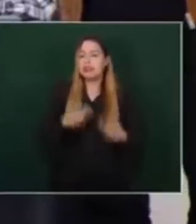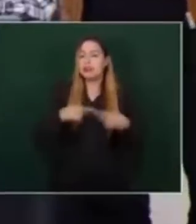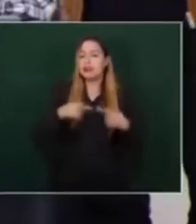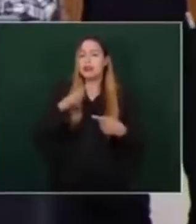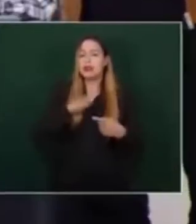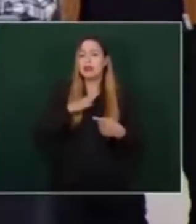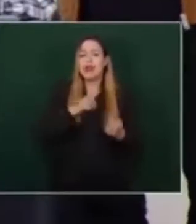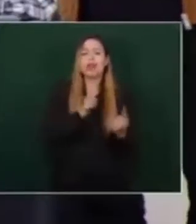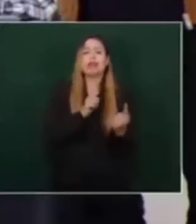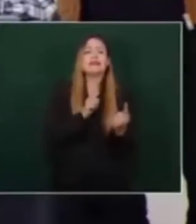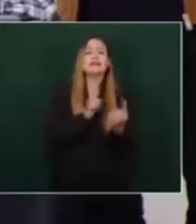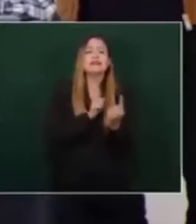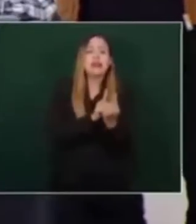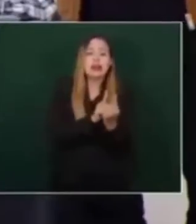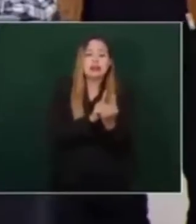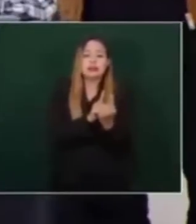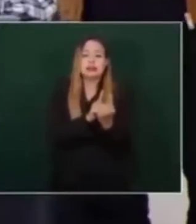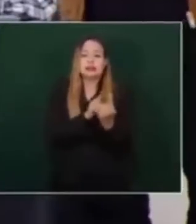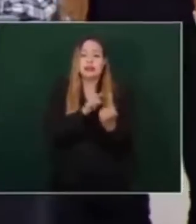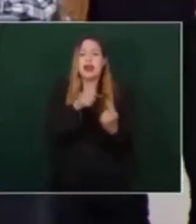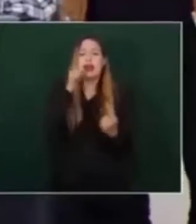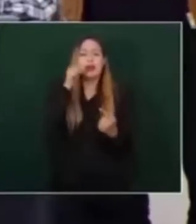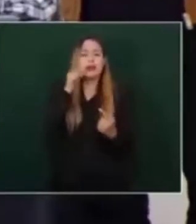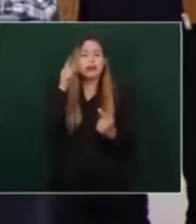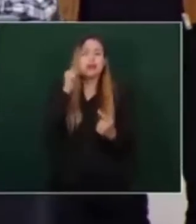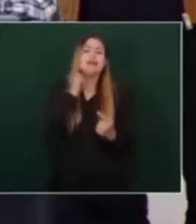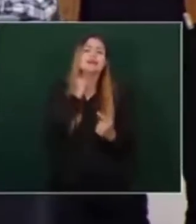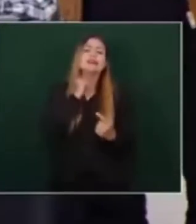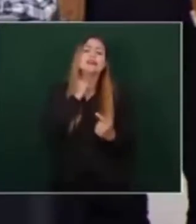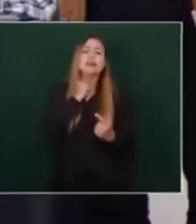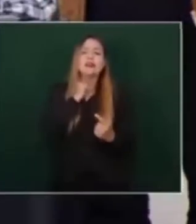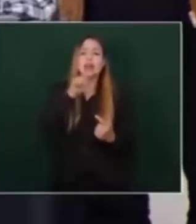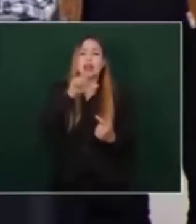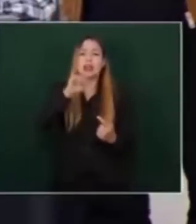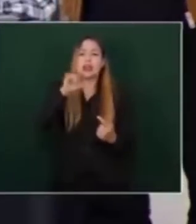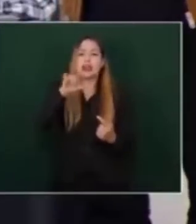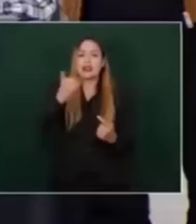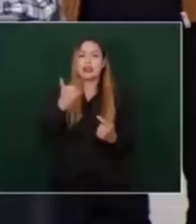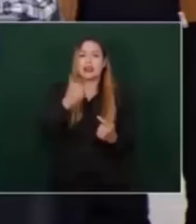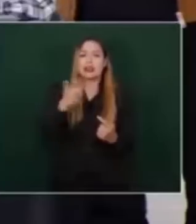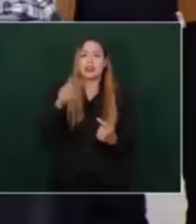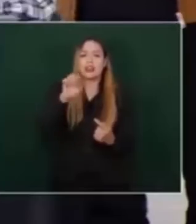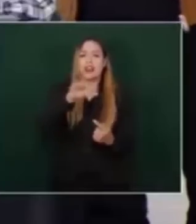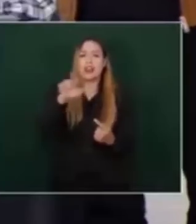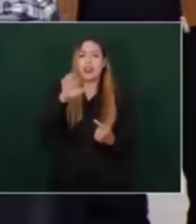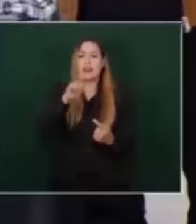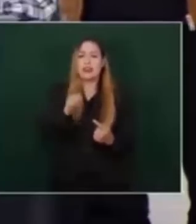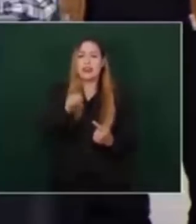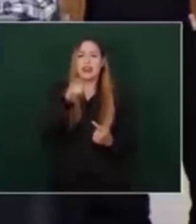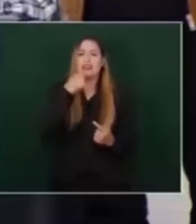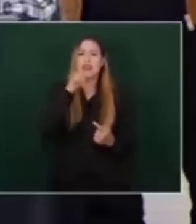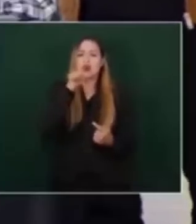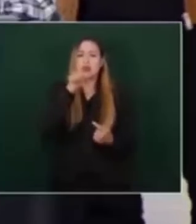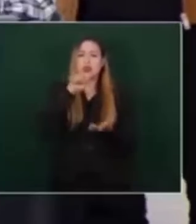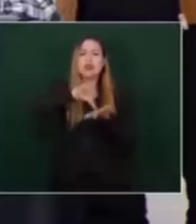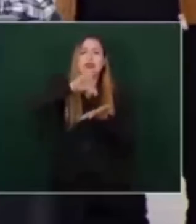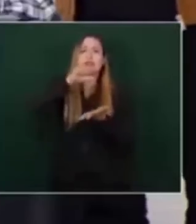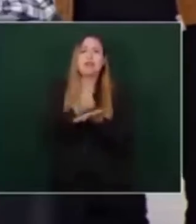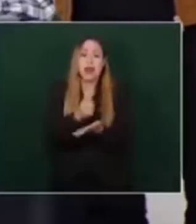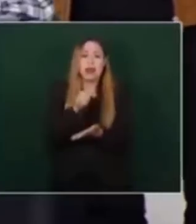el aparato de gobierno. La senadora Lili Téllez ayer lo llamó a usted enano, y también dijo que hacía el ridículo en las